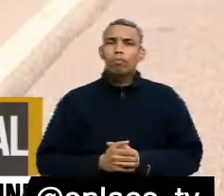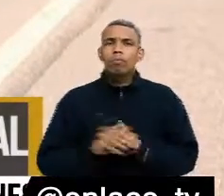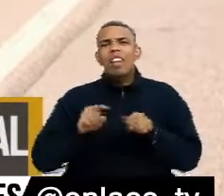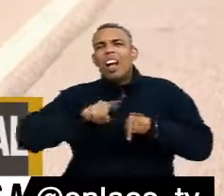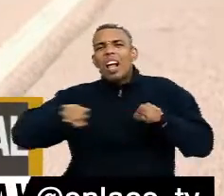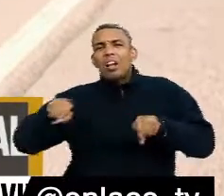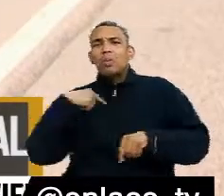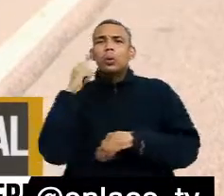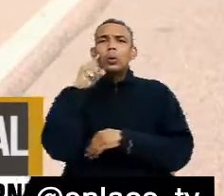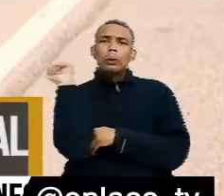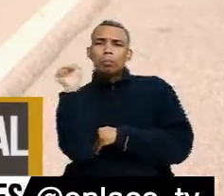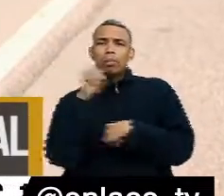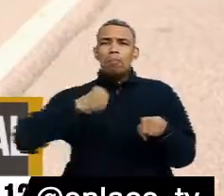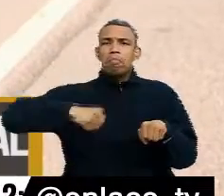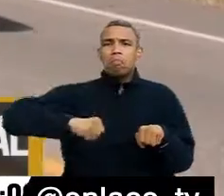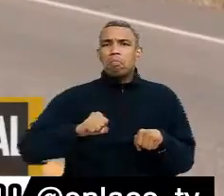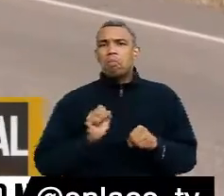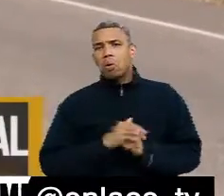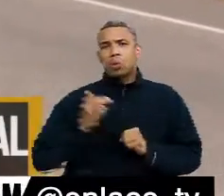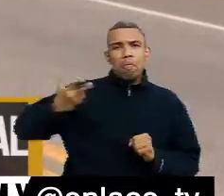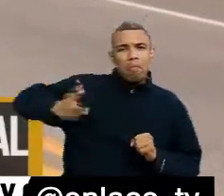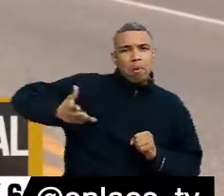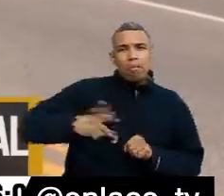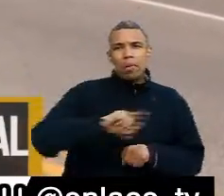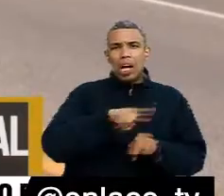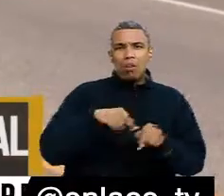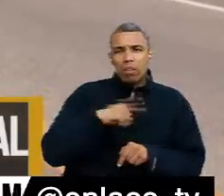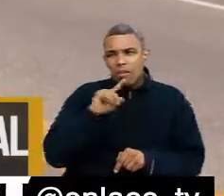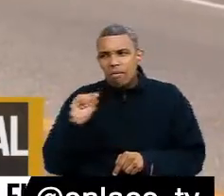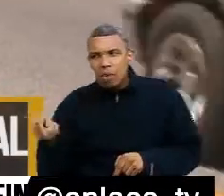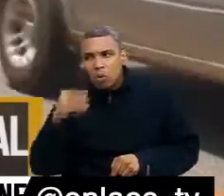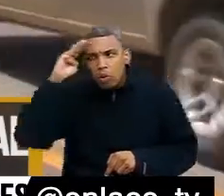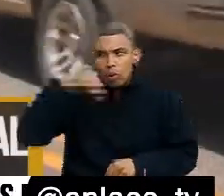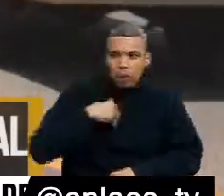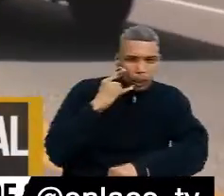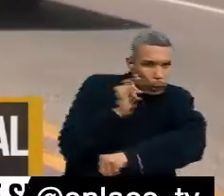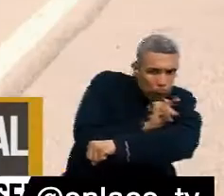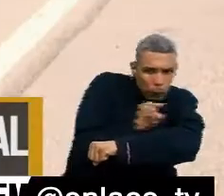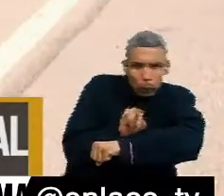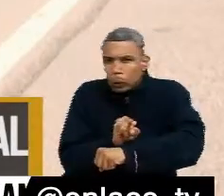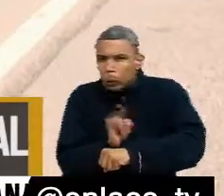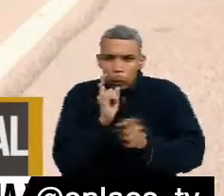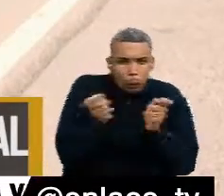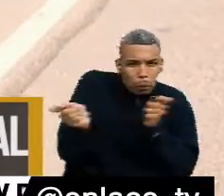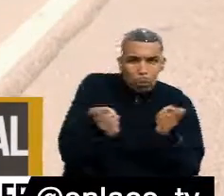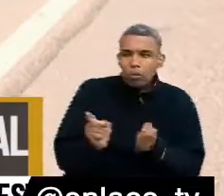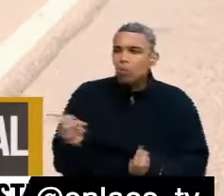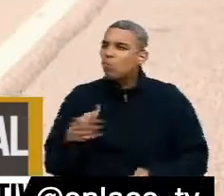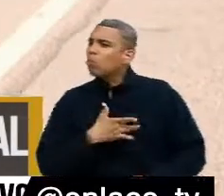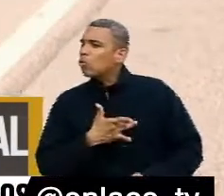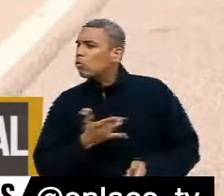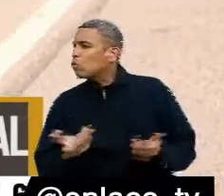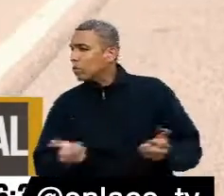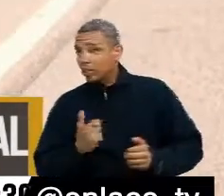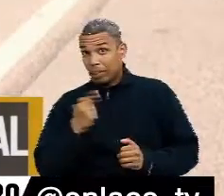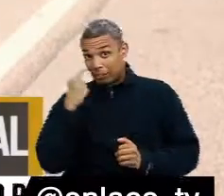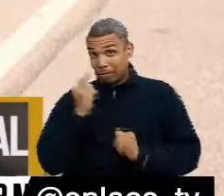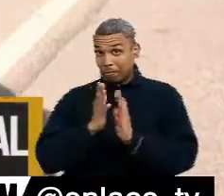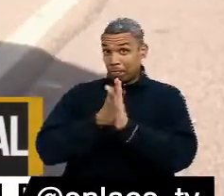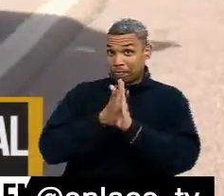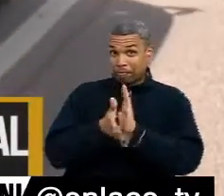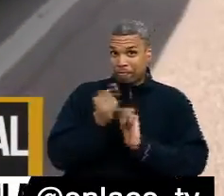se pronunciaron frente a este tipo de campañas que implementa la Policía Nacional, eso para garantizar que en esas vacaciones todo transcurra en total